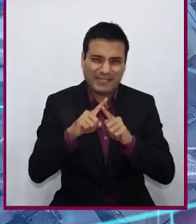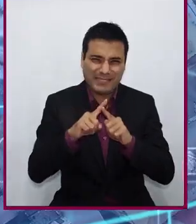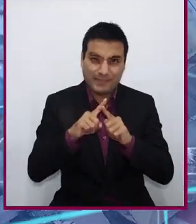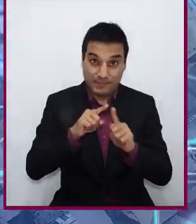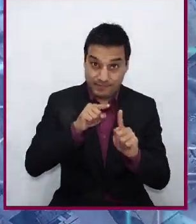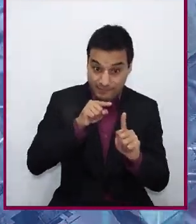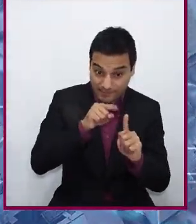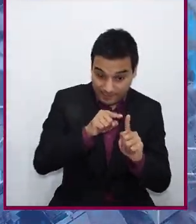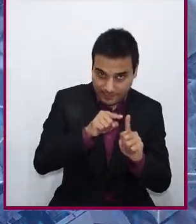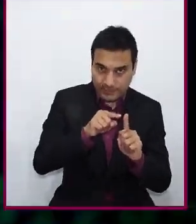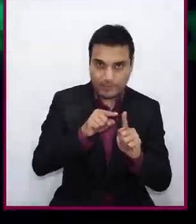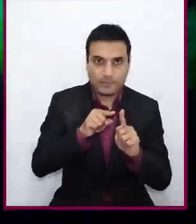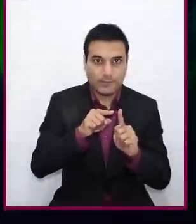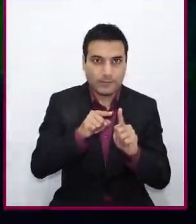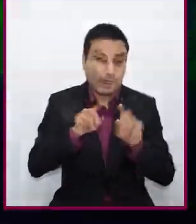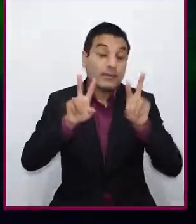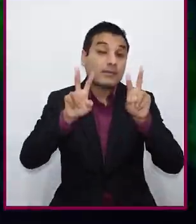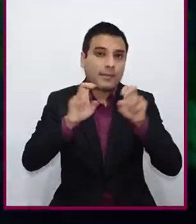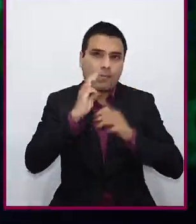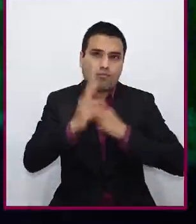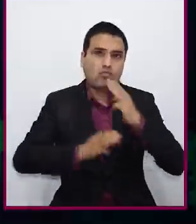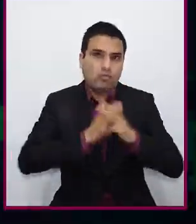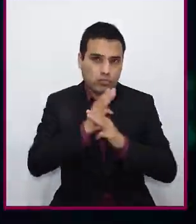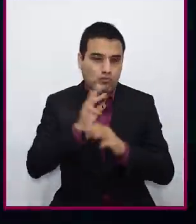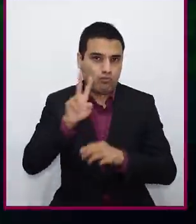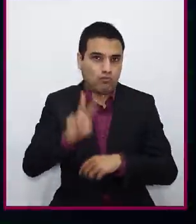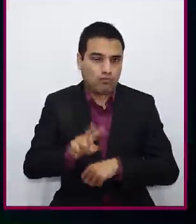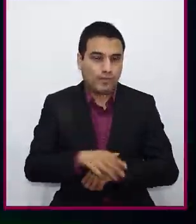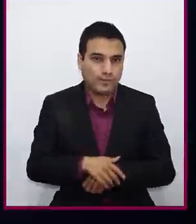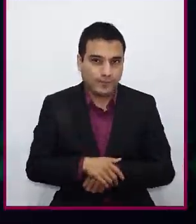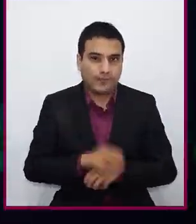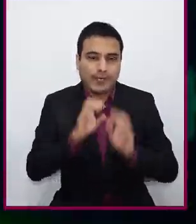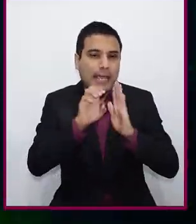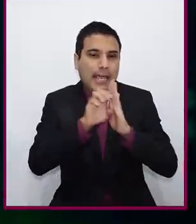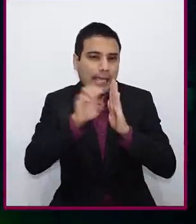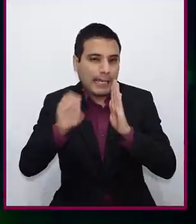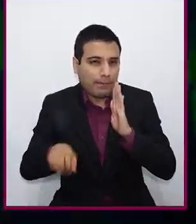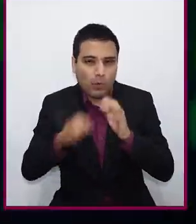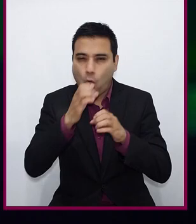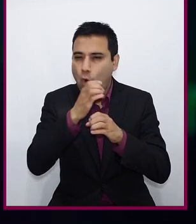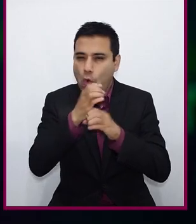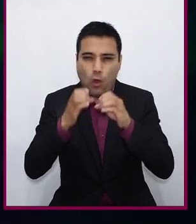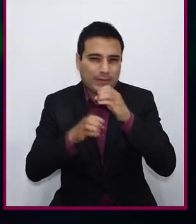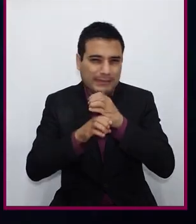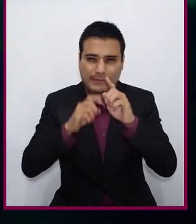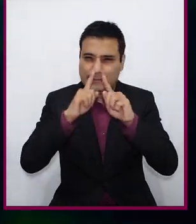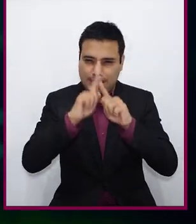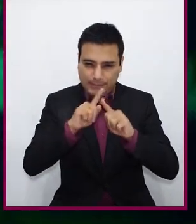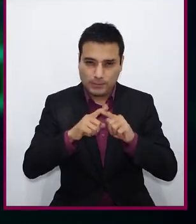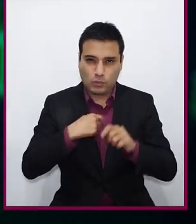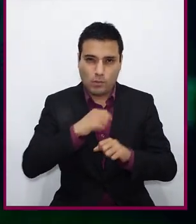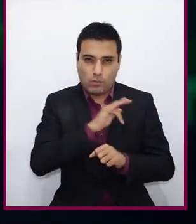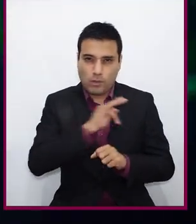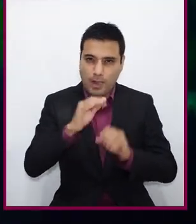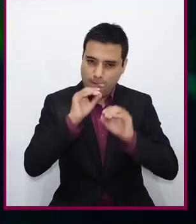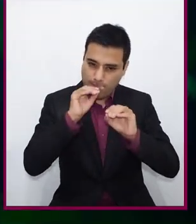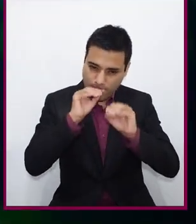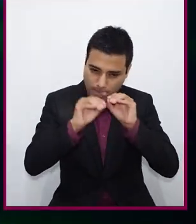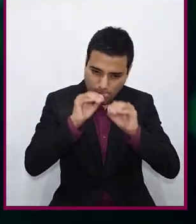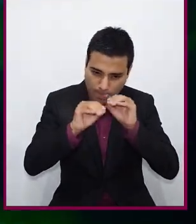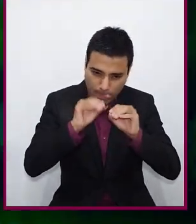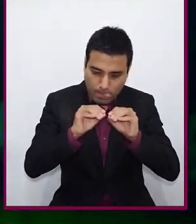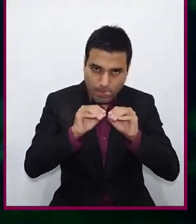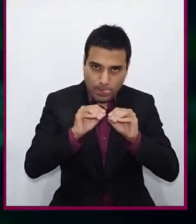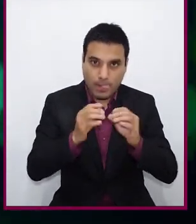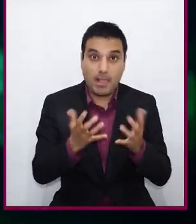real poder manejar los datos y los comportamientos de cada objeto de manera independiente nos evita tener que